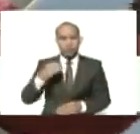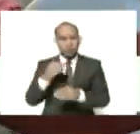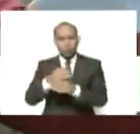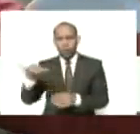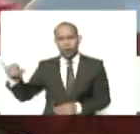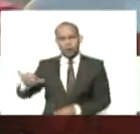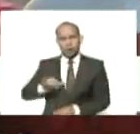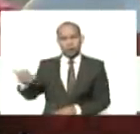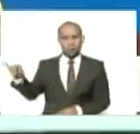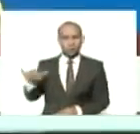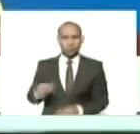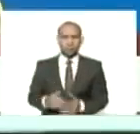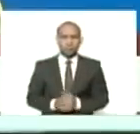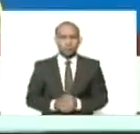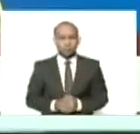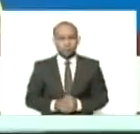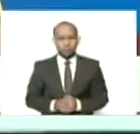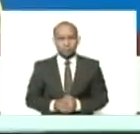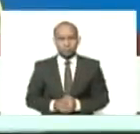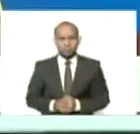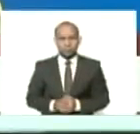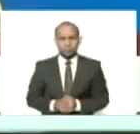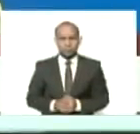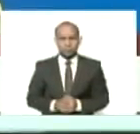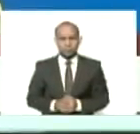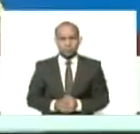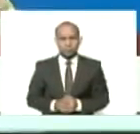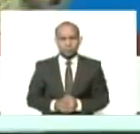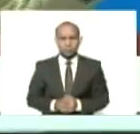Piñate. Y